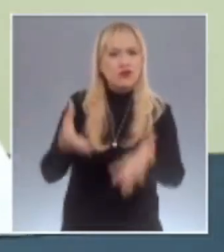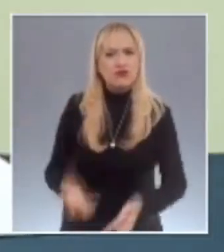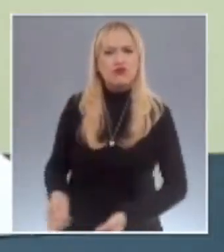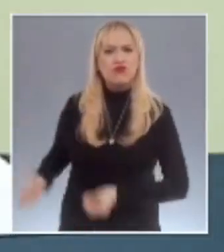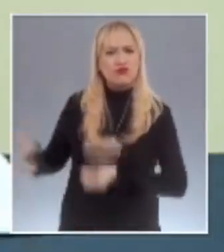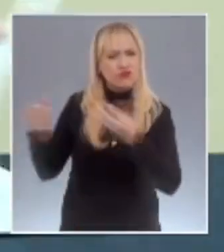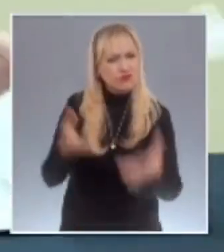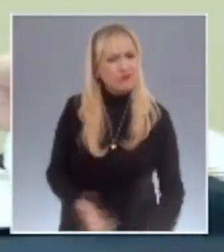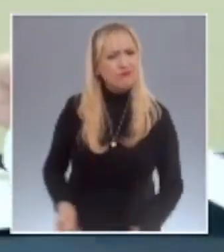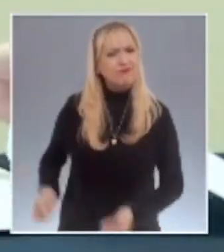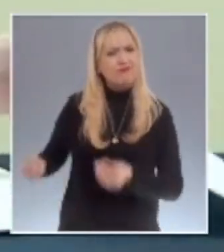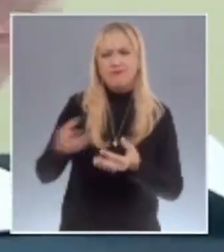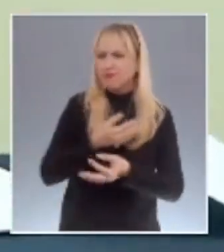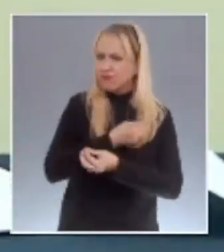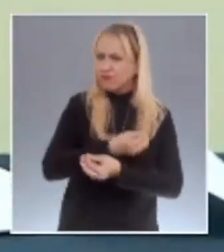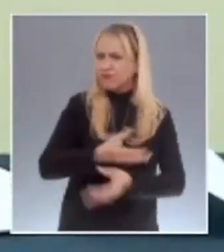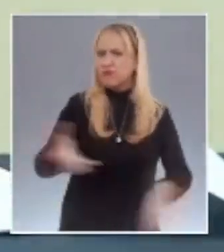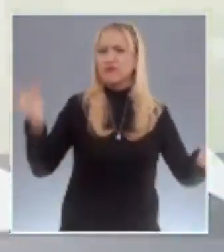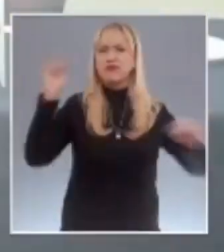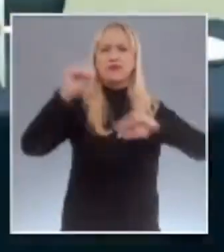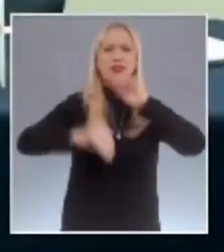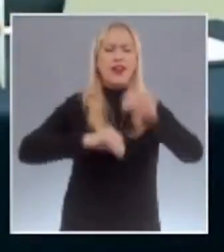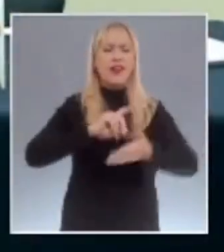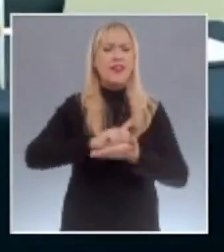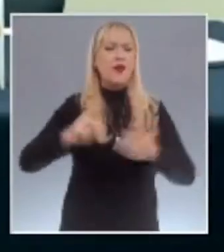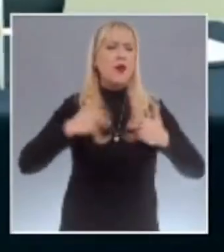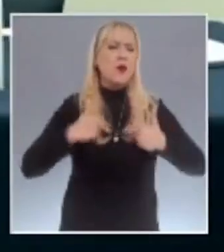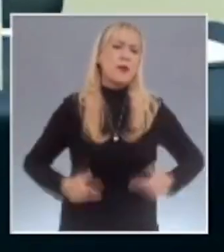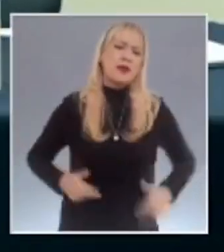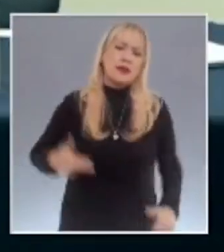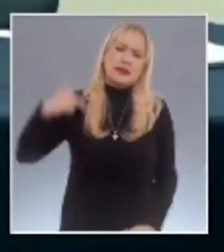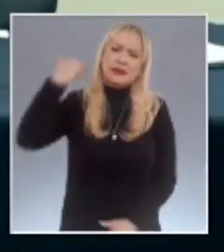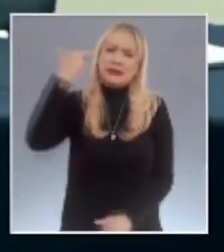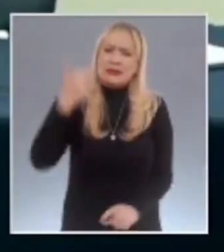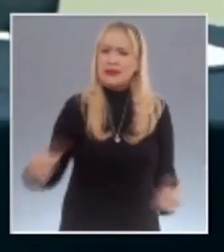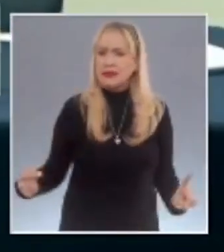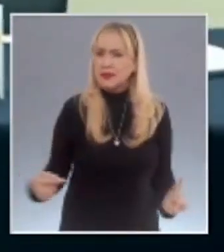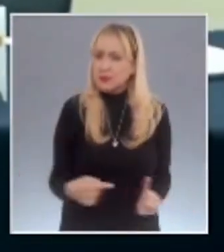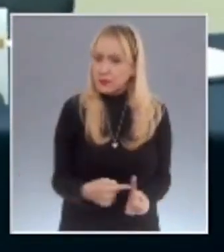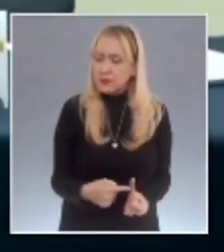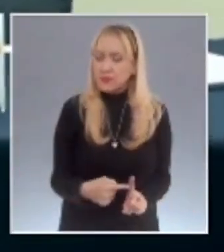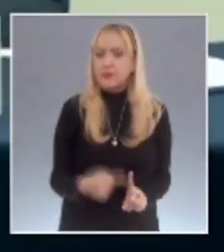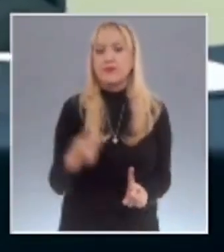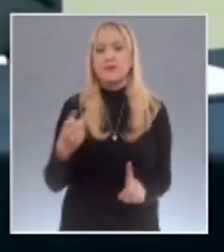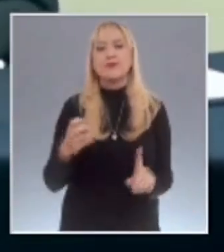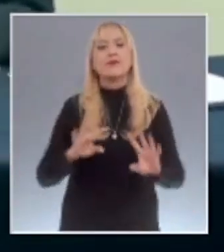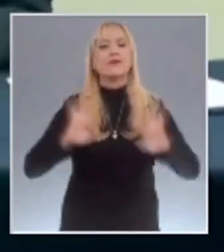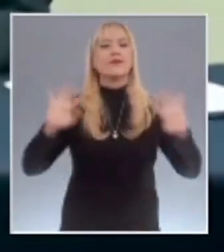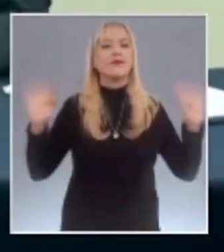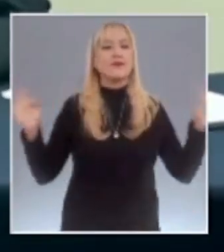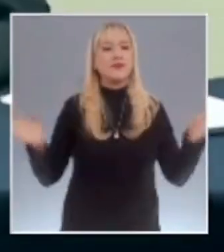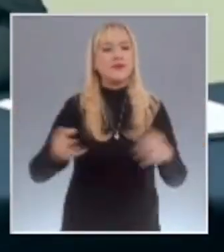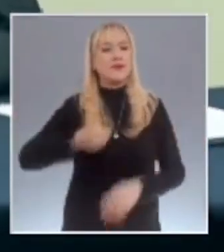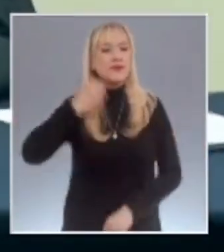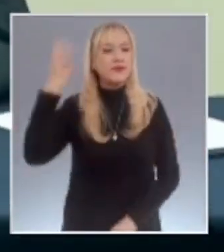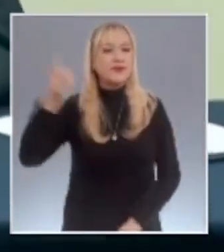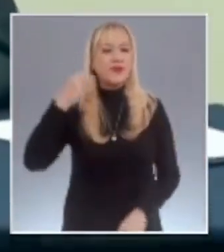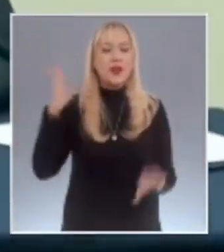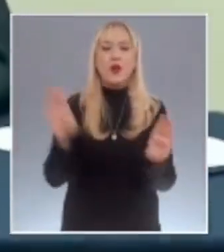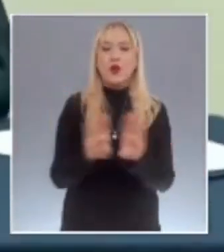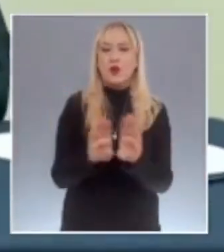los derechos humanos y esto me parece que es vital. Al participar en un seminario permanente sobre acceso a la